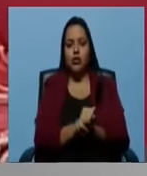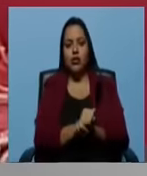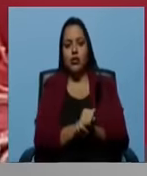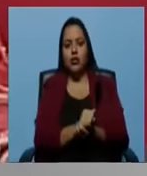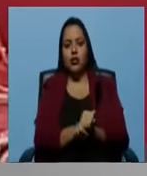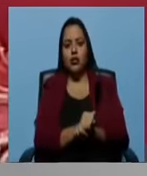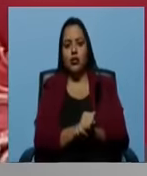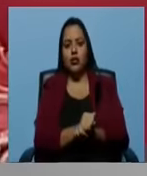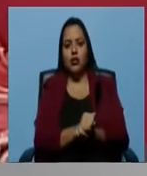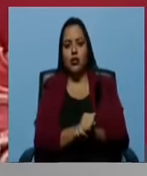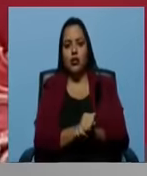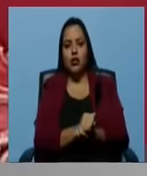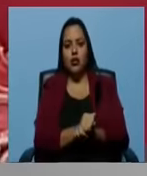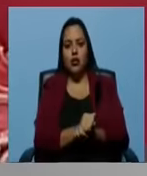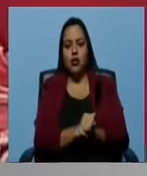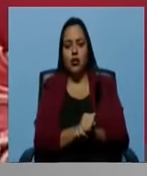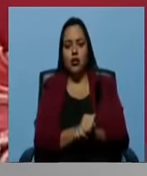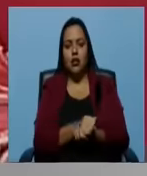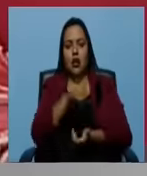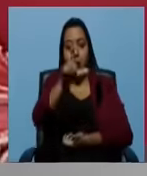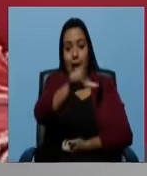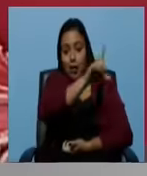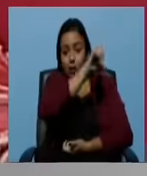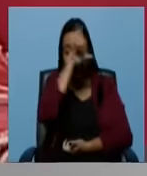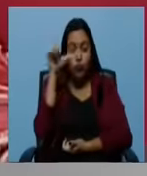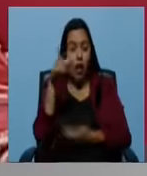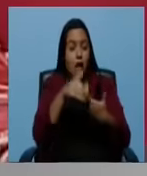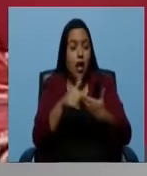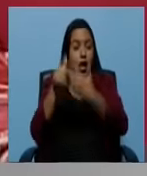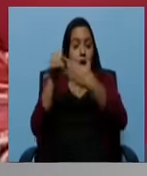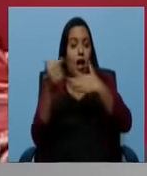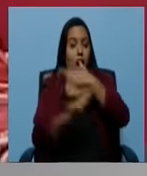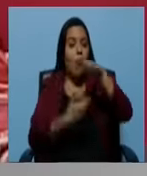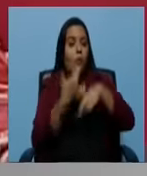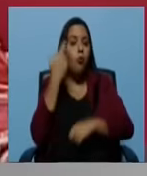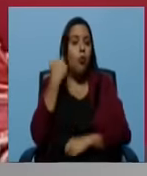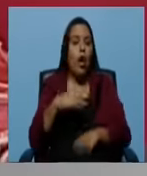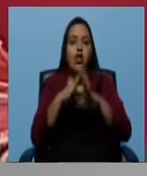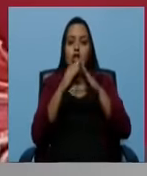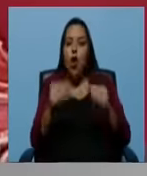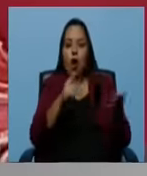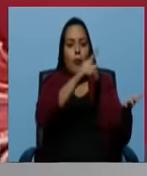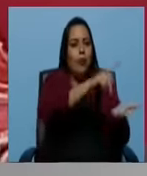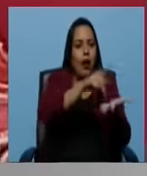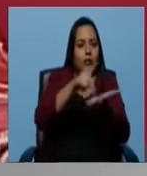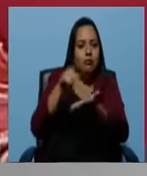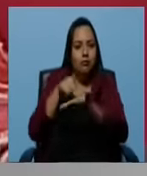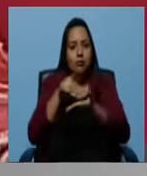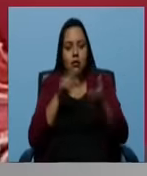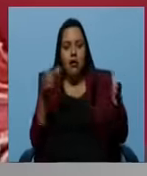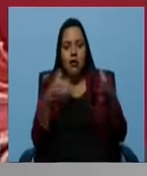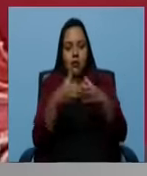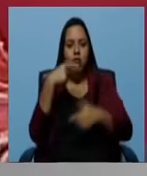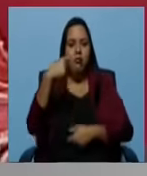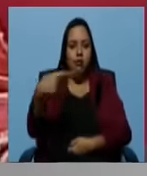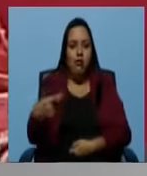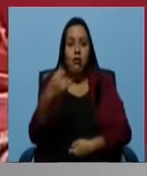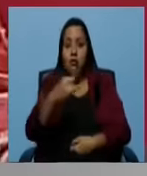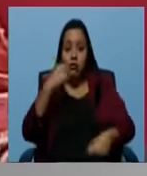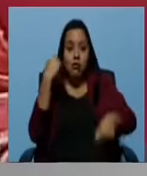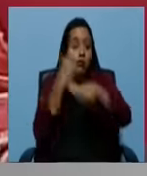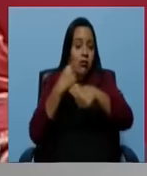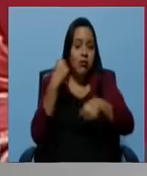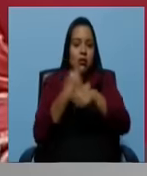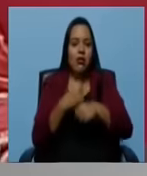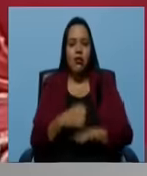Histórica. Partido Socialista Unido de Venezuela, vanguardia de la Revolución Bolivariana, y toda la militancia de nuestro partido está trabajando en eso.